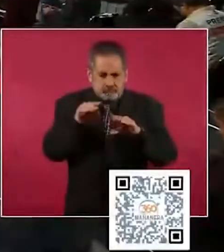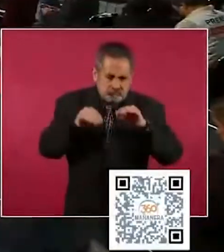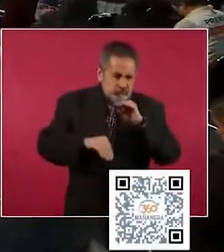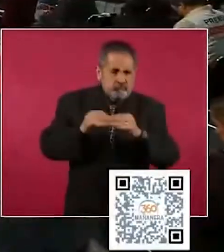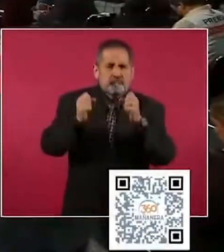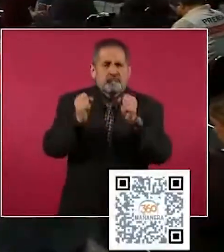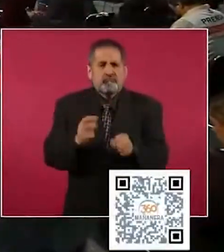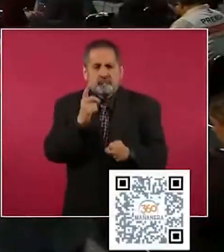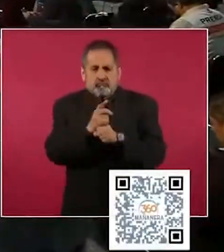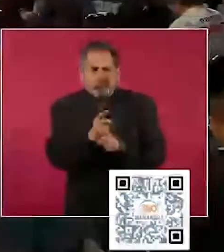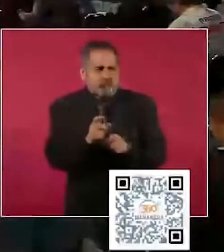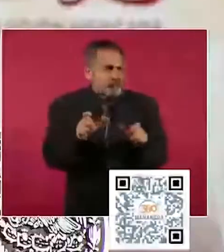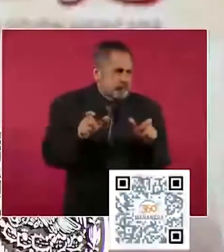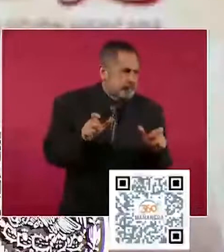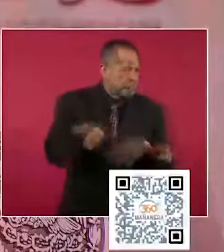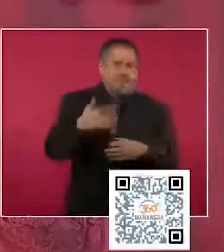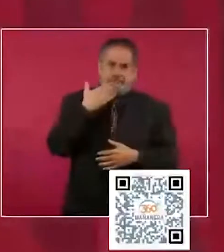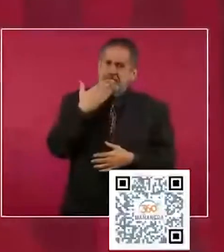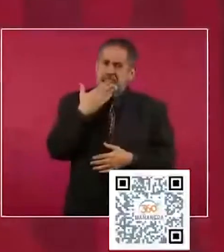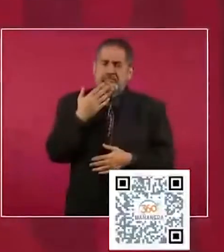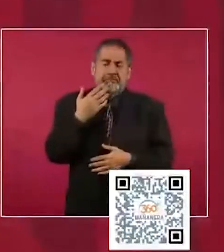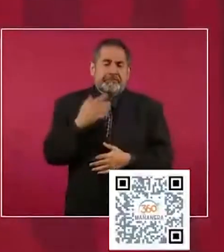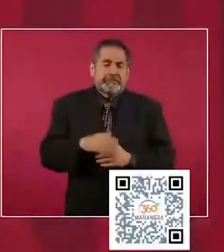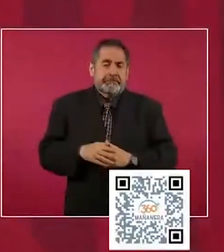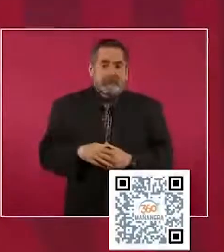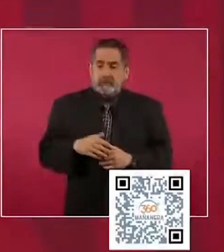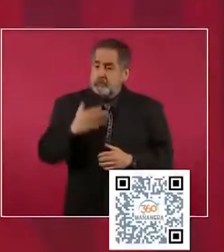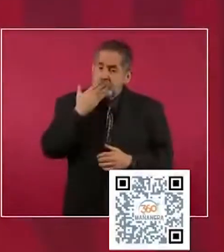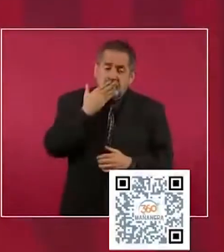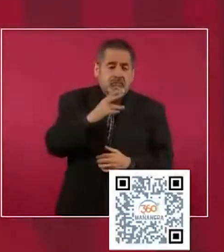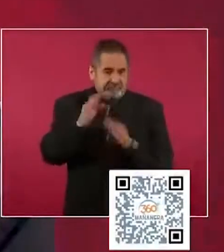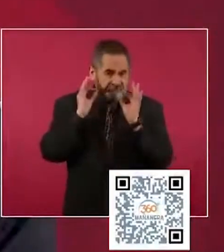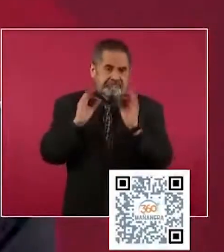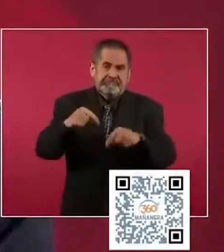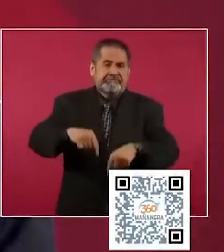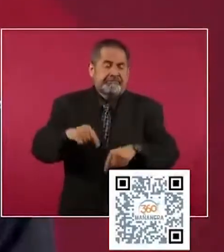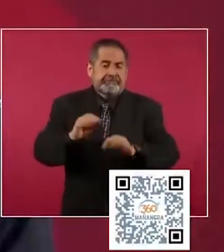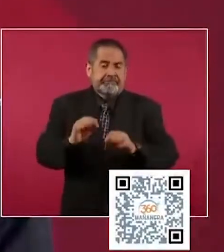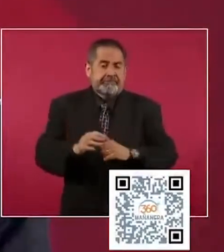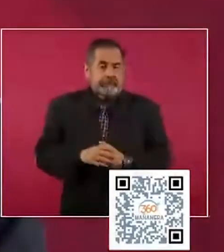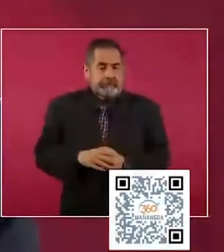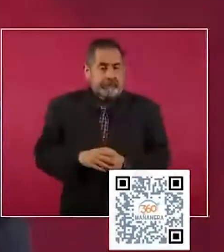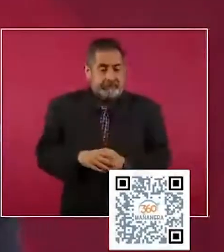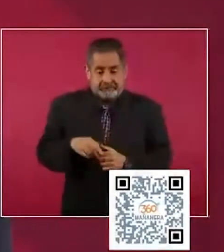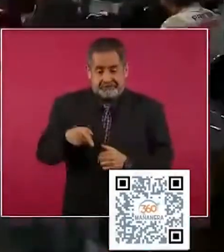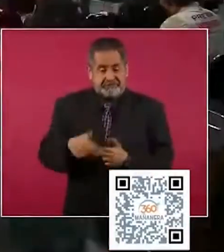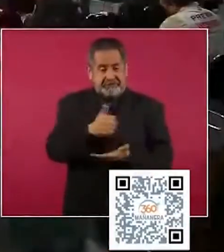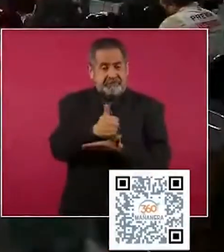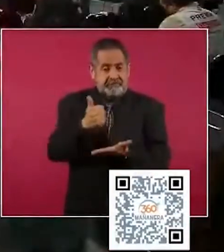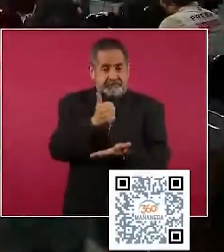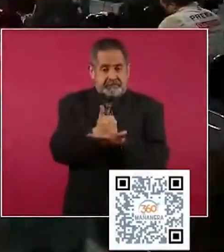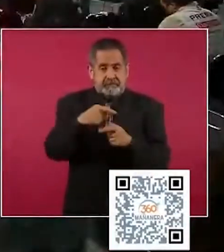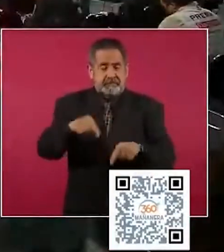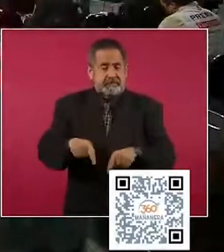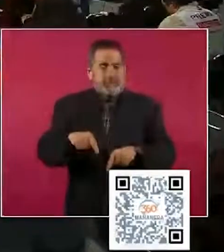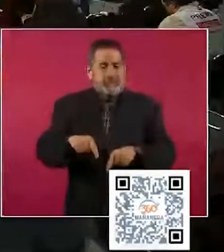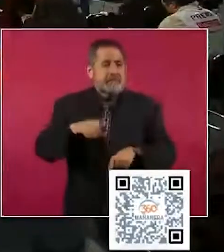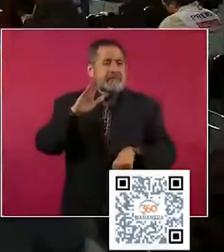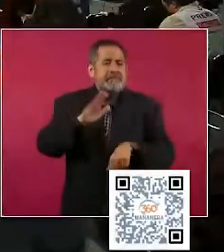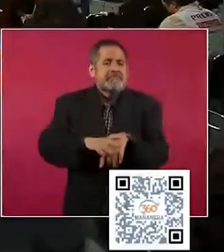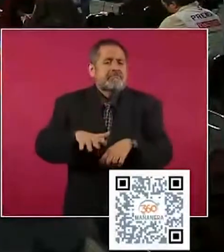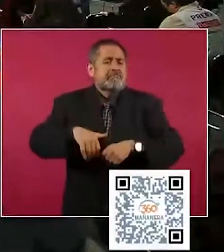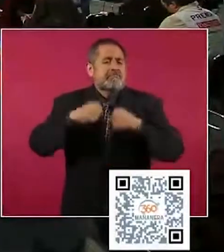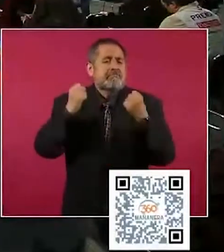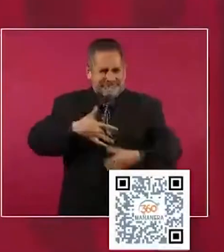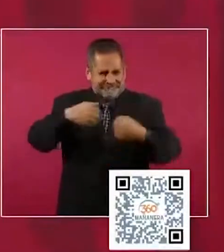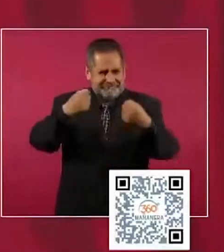porque es un ejemplo los resultados son muy buenos Esta es una de las ciudades más seguras